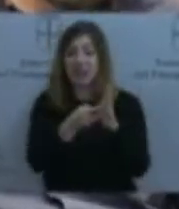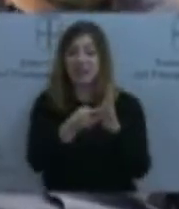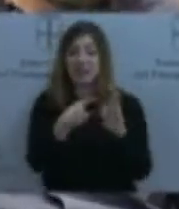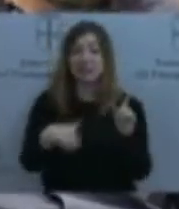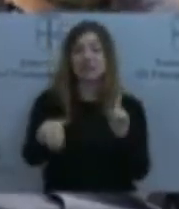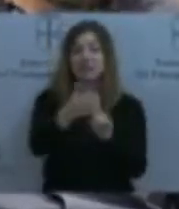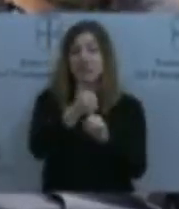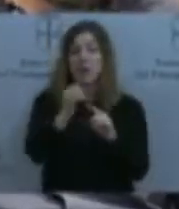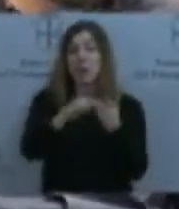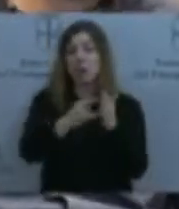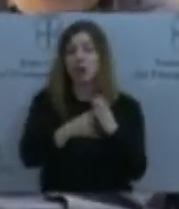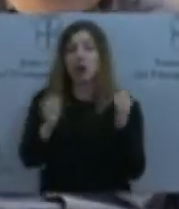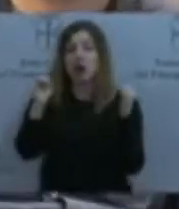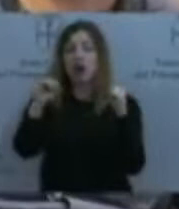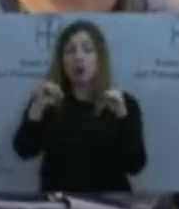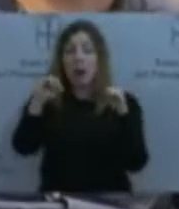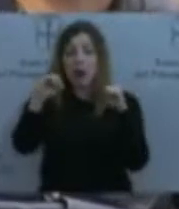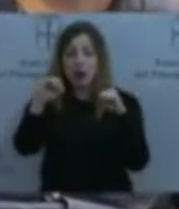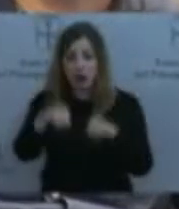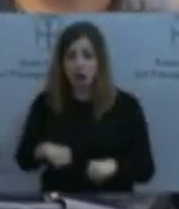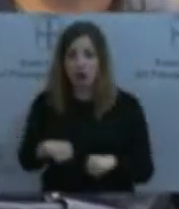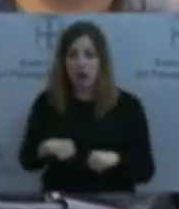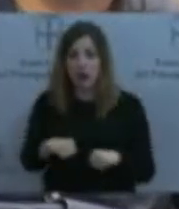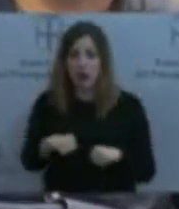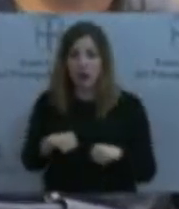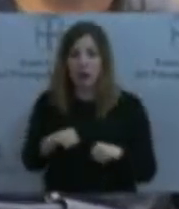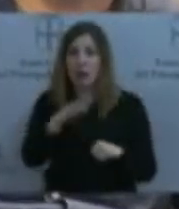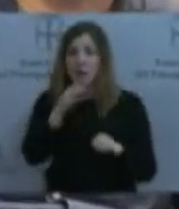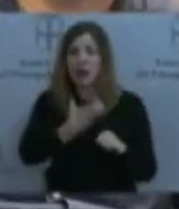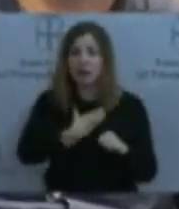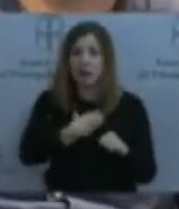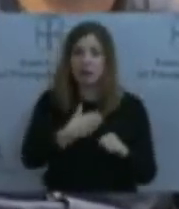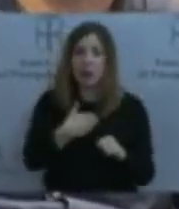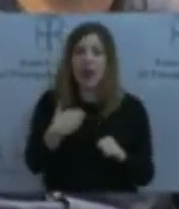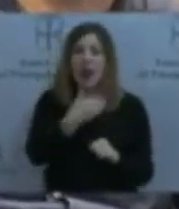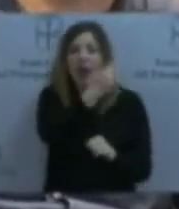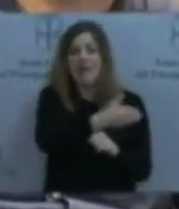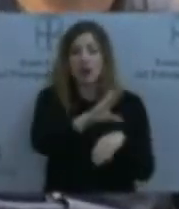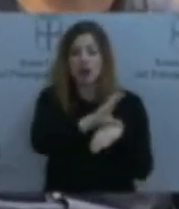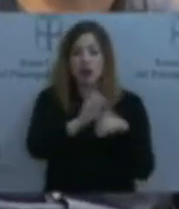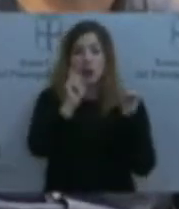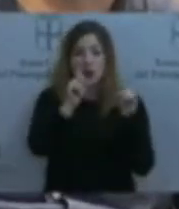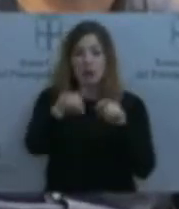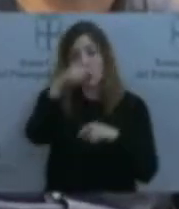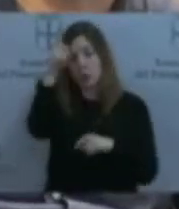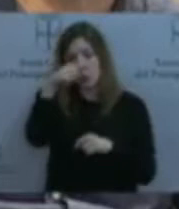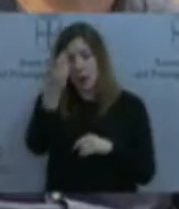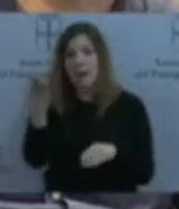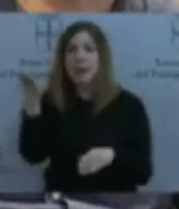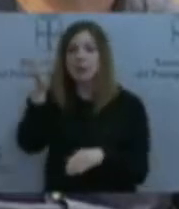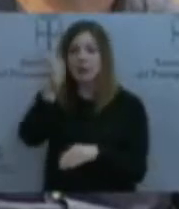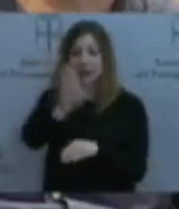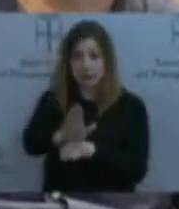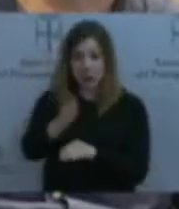que el Ayuntamiento, con el aval de la Consejería de Educación y Cultura, ha presentado y que ha presentado también ante el Consejo